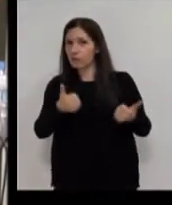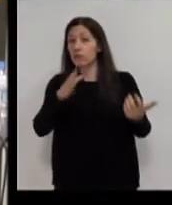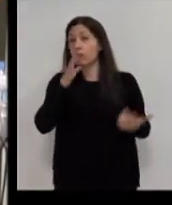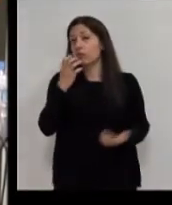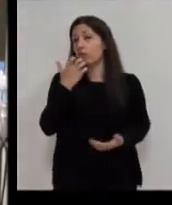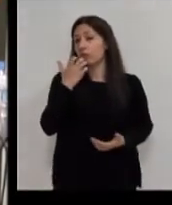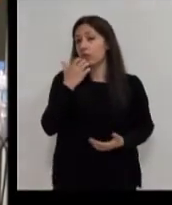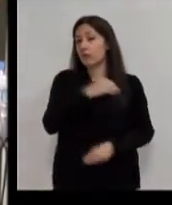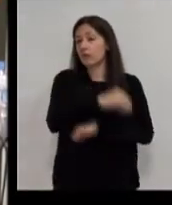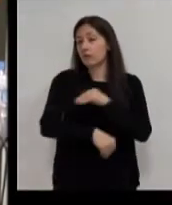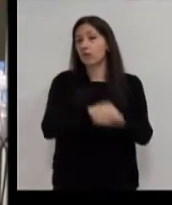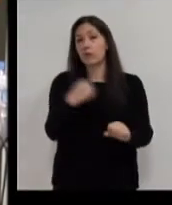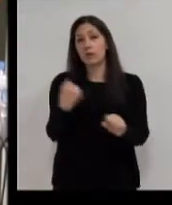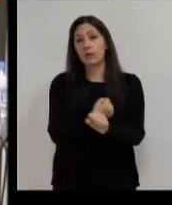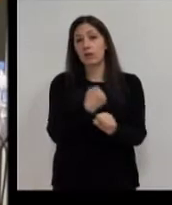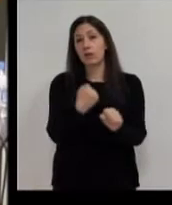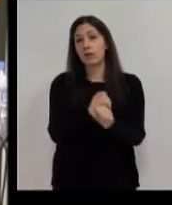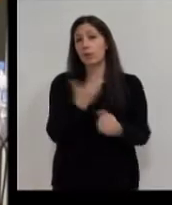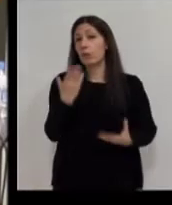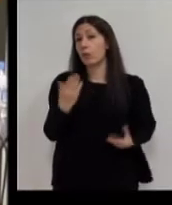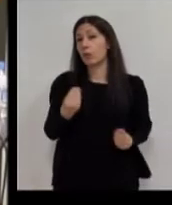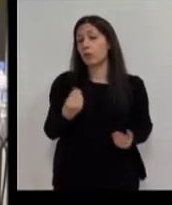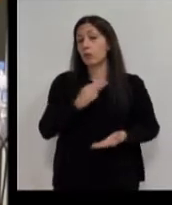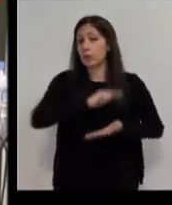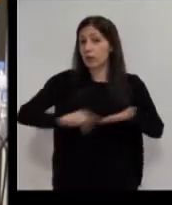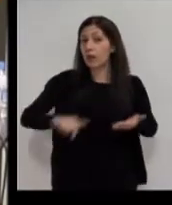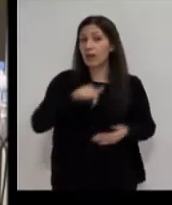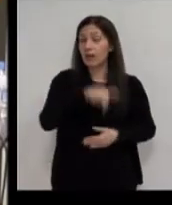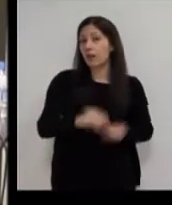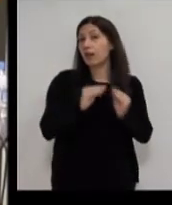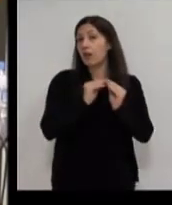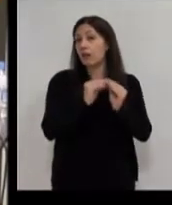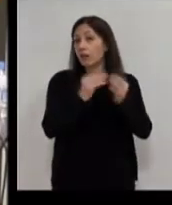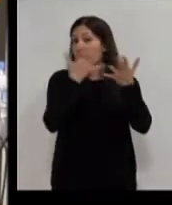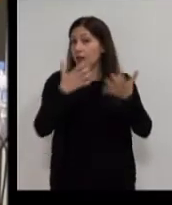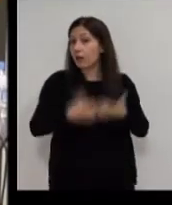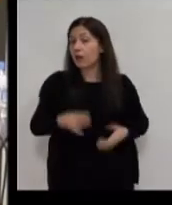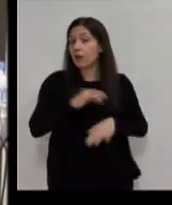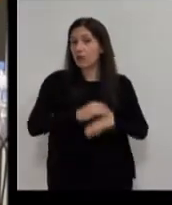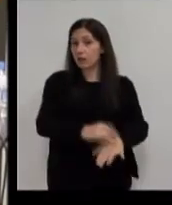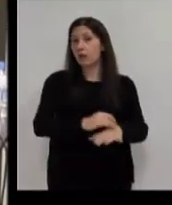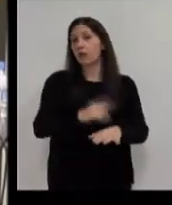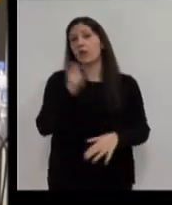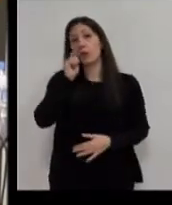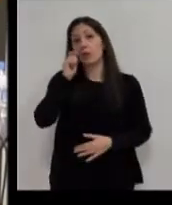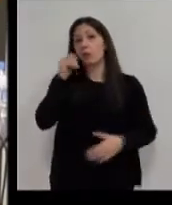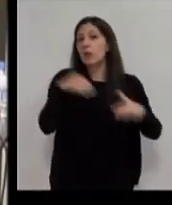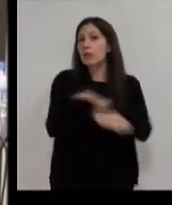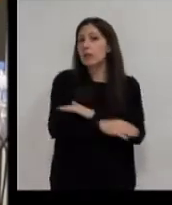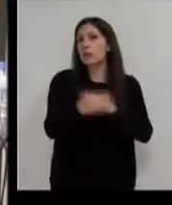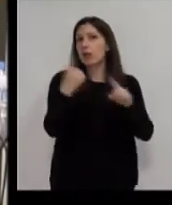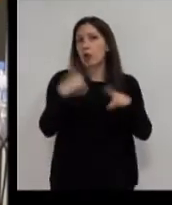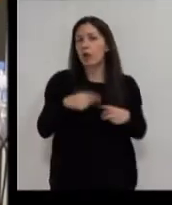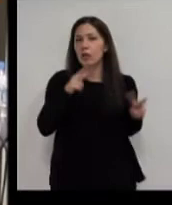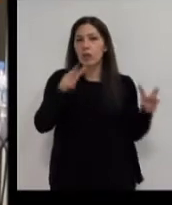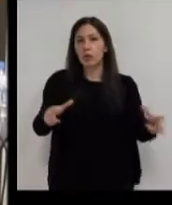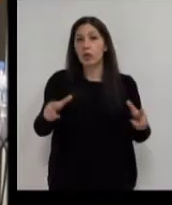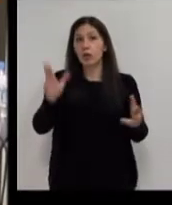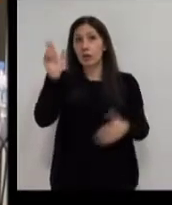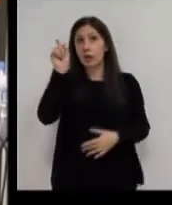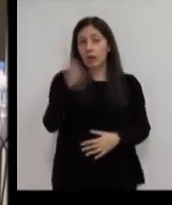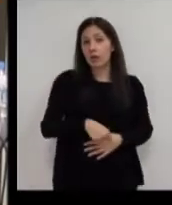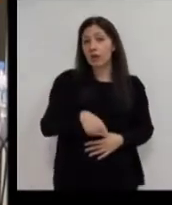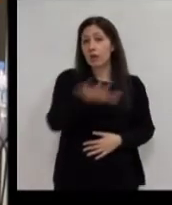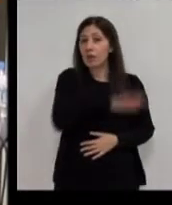los establecimientos de zonas. Por ejemplo, hemos trabajado muchísimo en Galicia y hemos hecho una guía de turismo accesible de alojamientos de